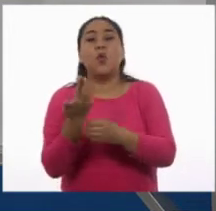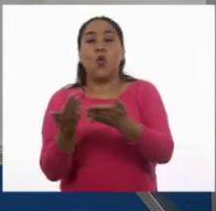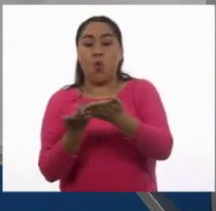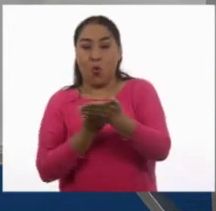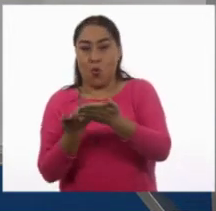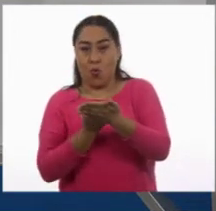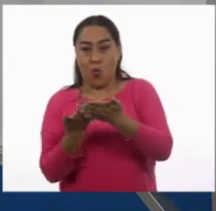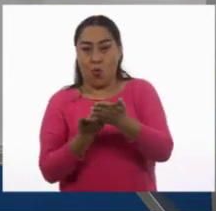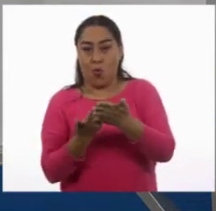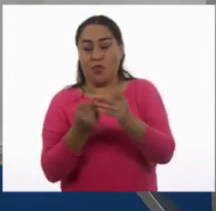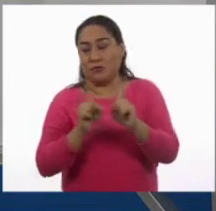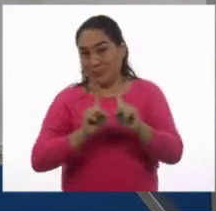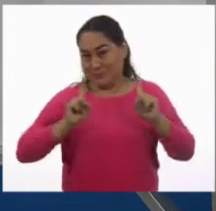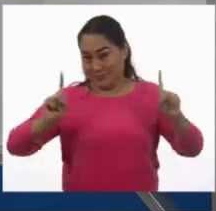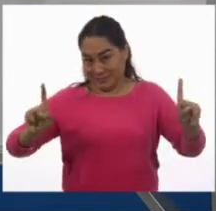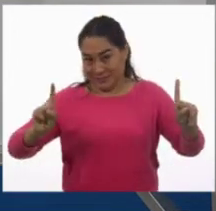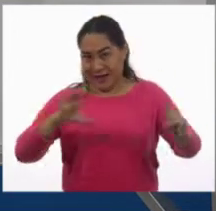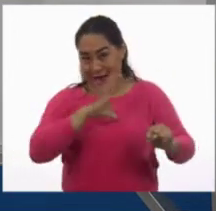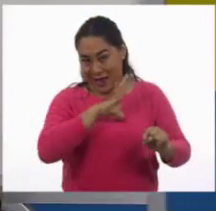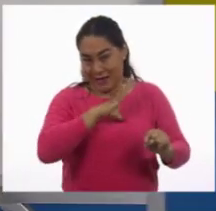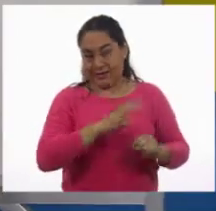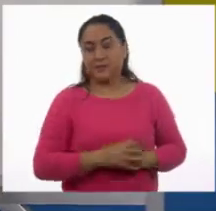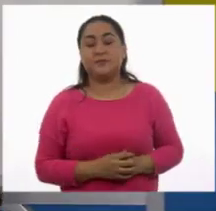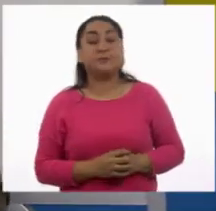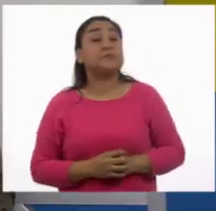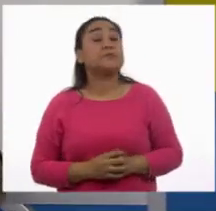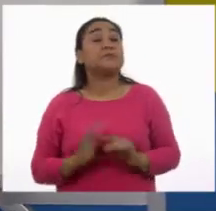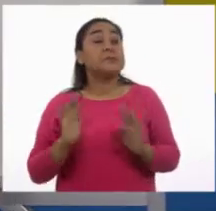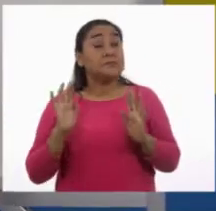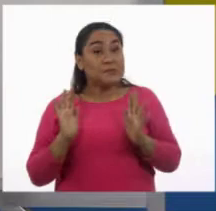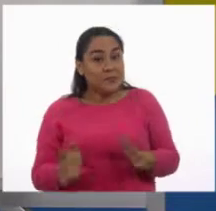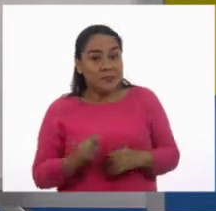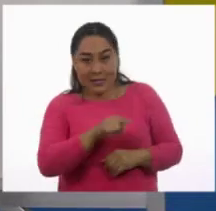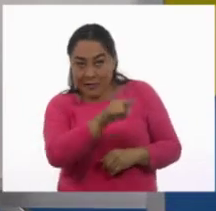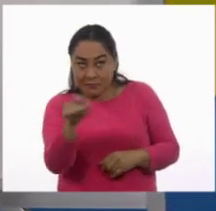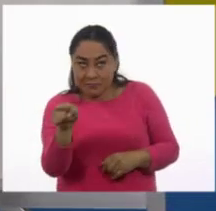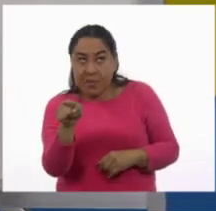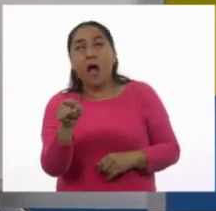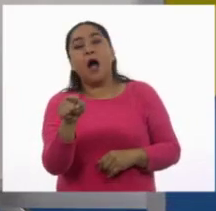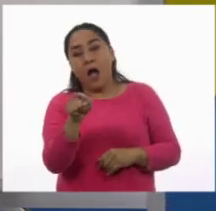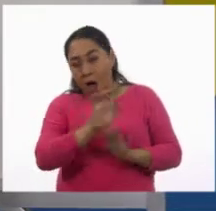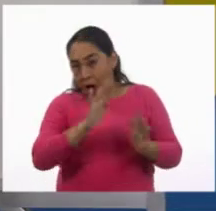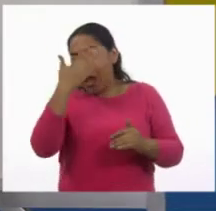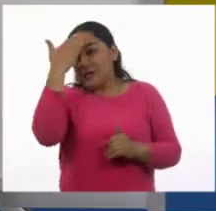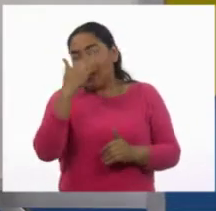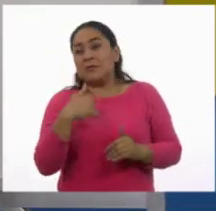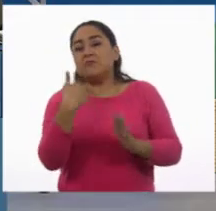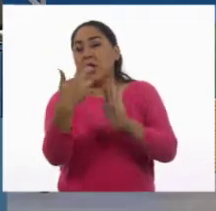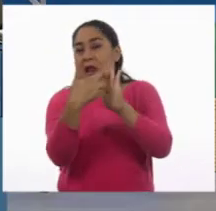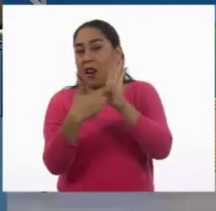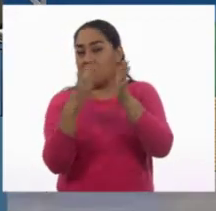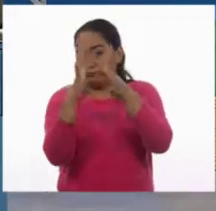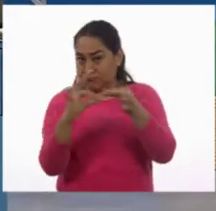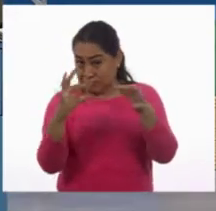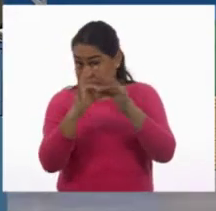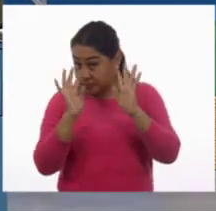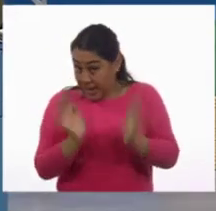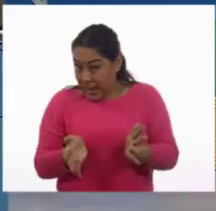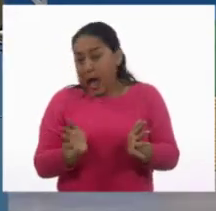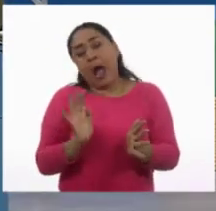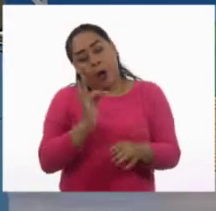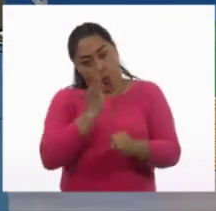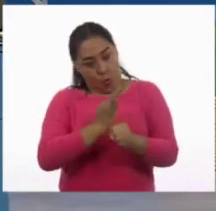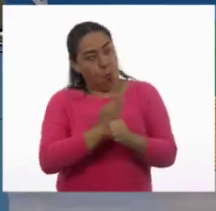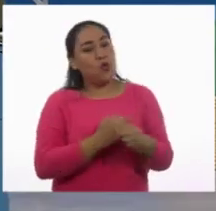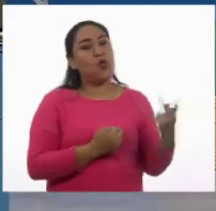rosas. Ok, ahora que ya todos conocemos las reglas, ajá, tú y yo vamos a jugar una partida. Muy bien. Por